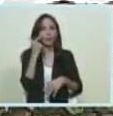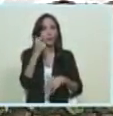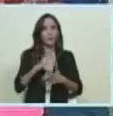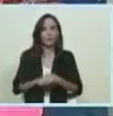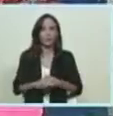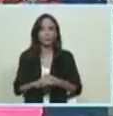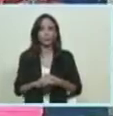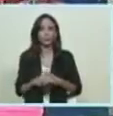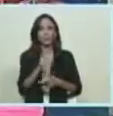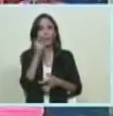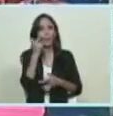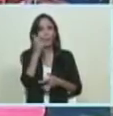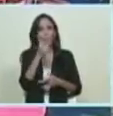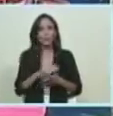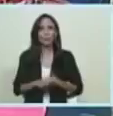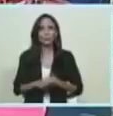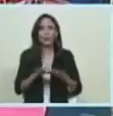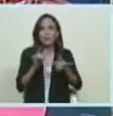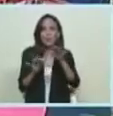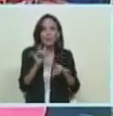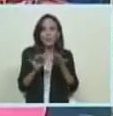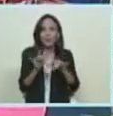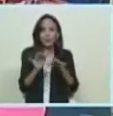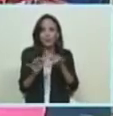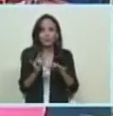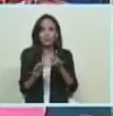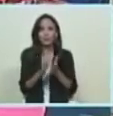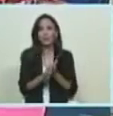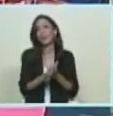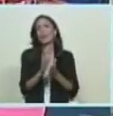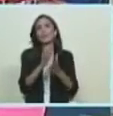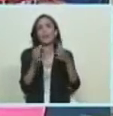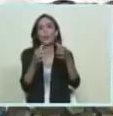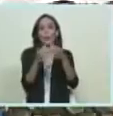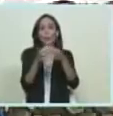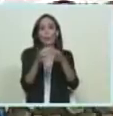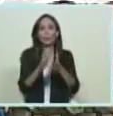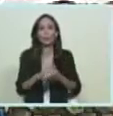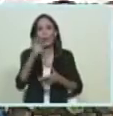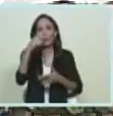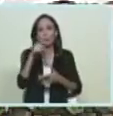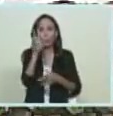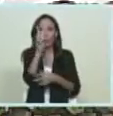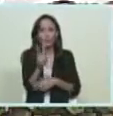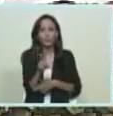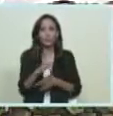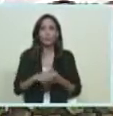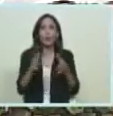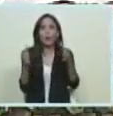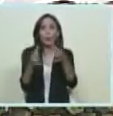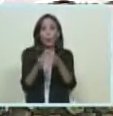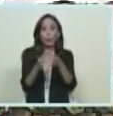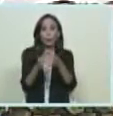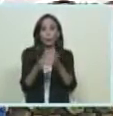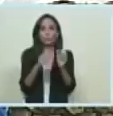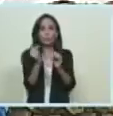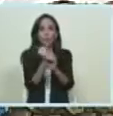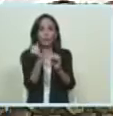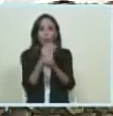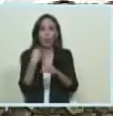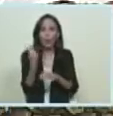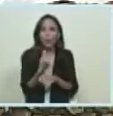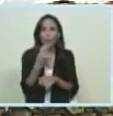Jiménez. Somos Venezuela. El movimiento Chamba Juvenil es una